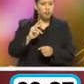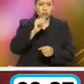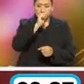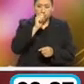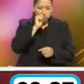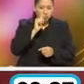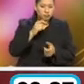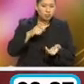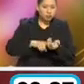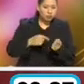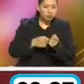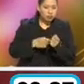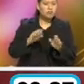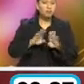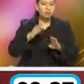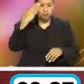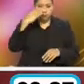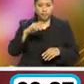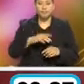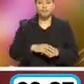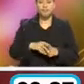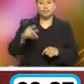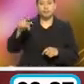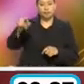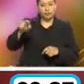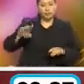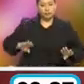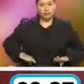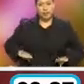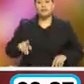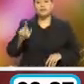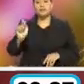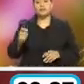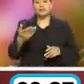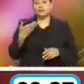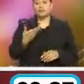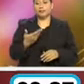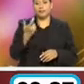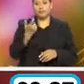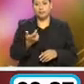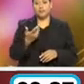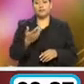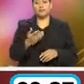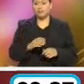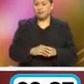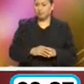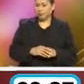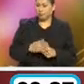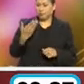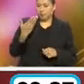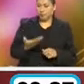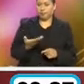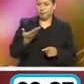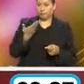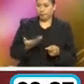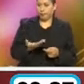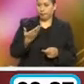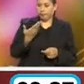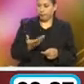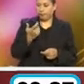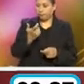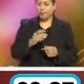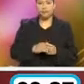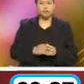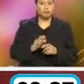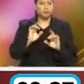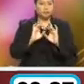Una de las características principales en un inicio es que empiezan a pedir dinero. Okay. Inexplicablemente de pronto tienen a lo mejor,